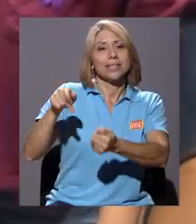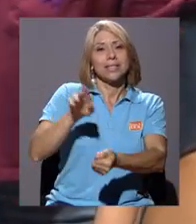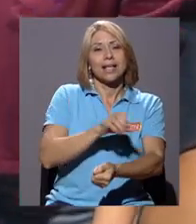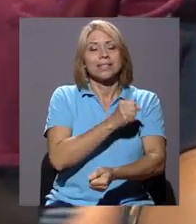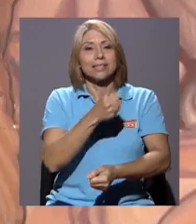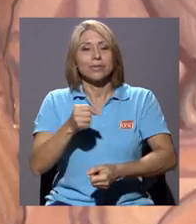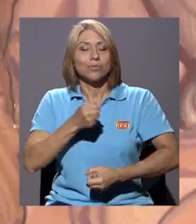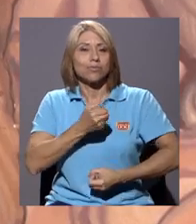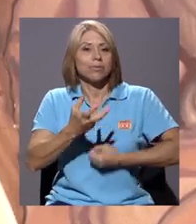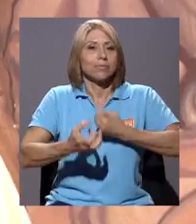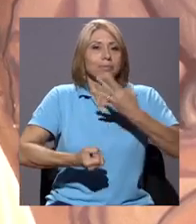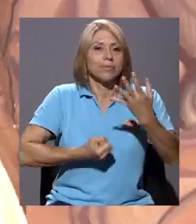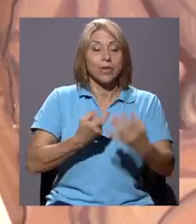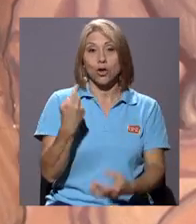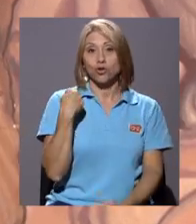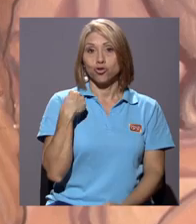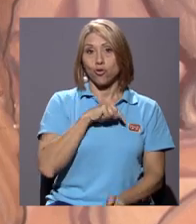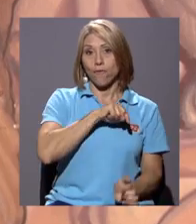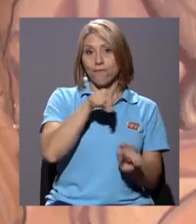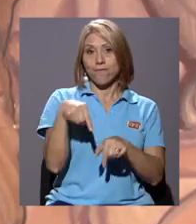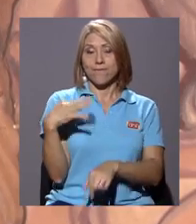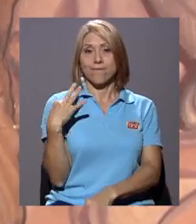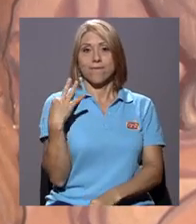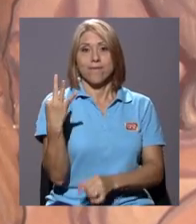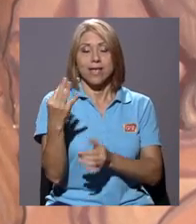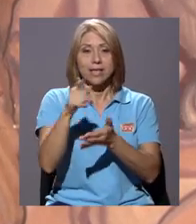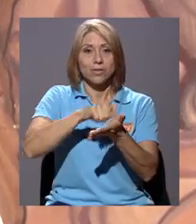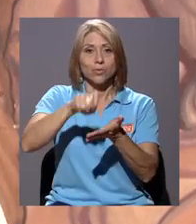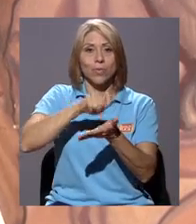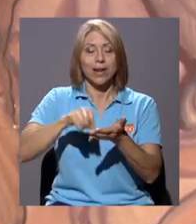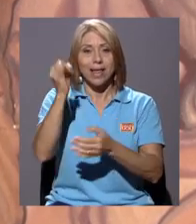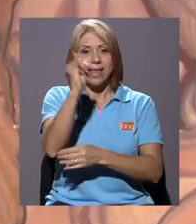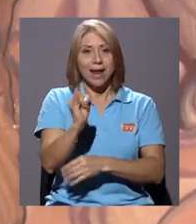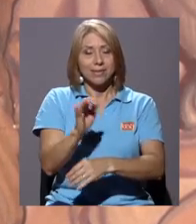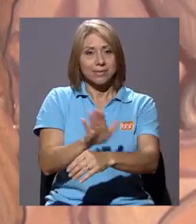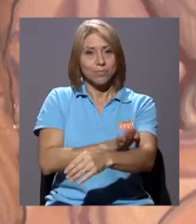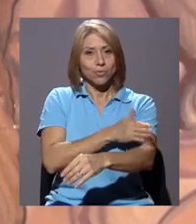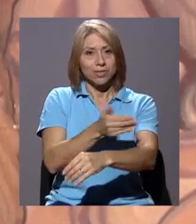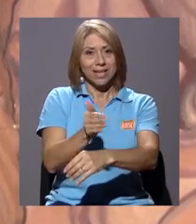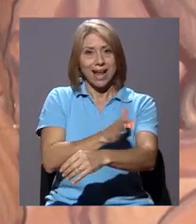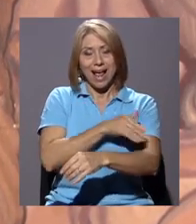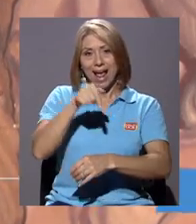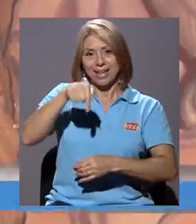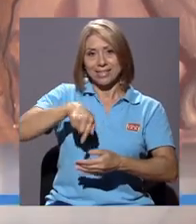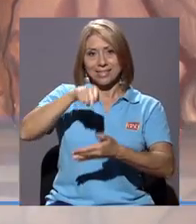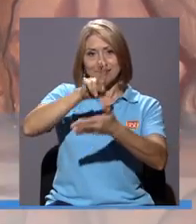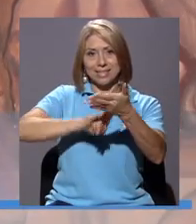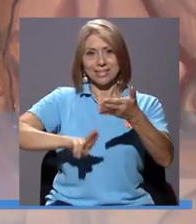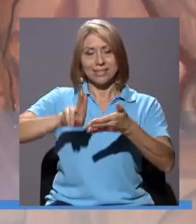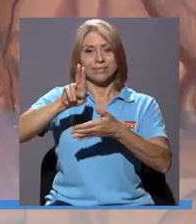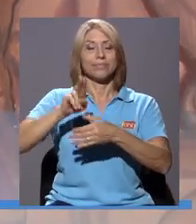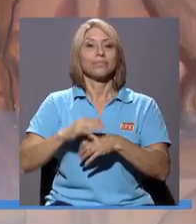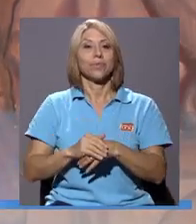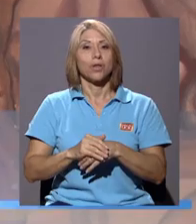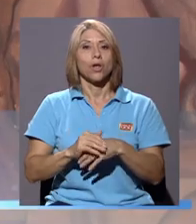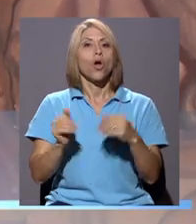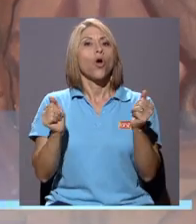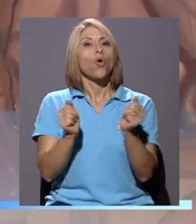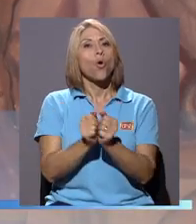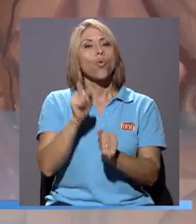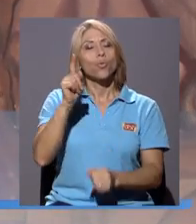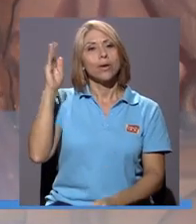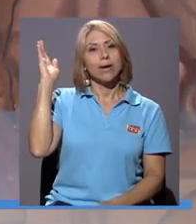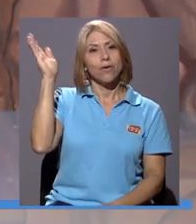Vengo invitada por la Escuela de Artes Musicales de esta universidad con una